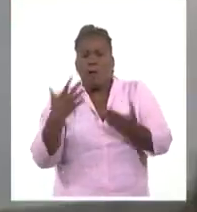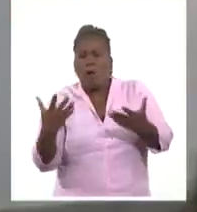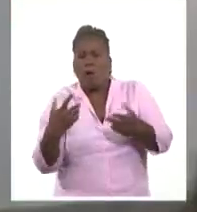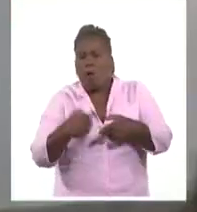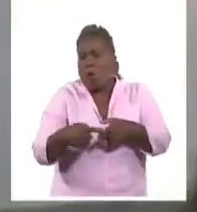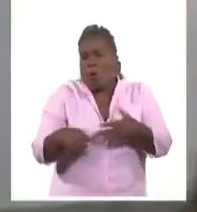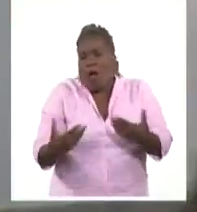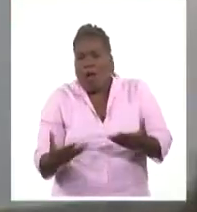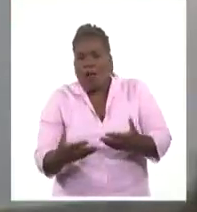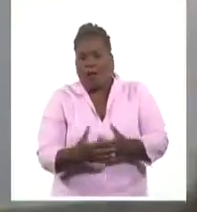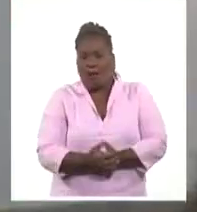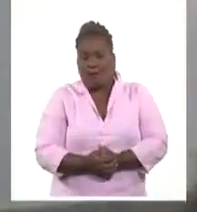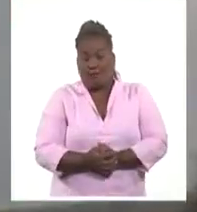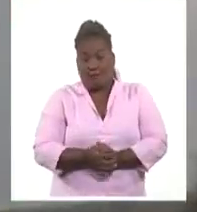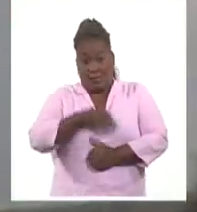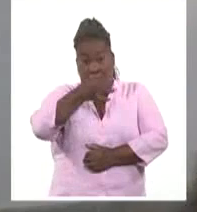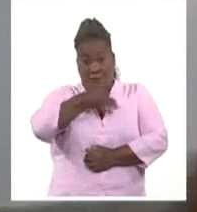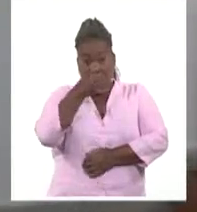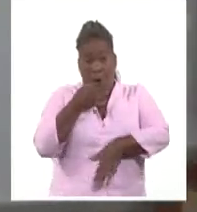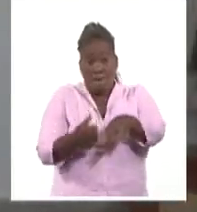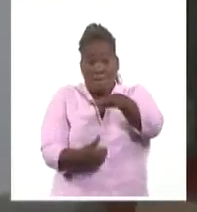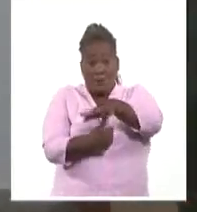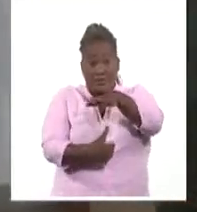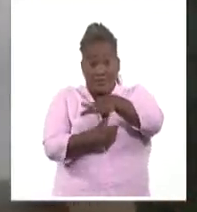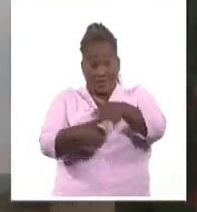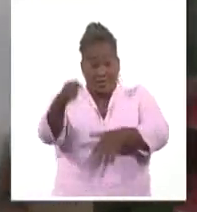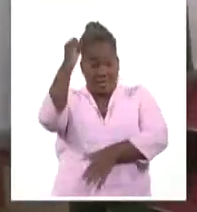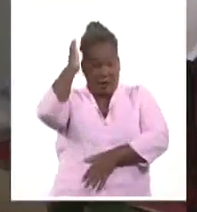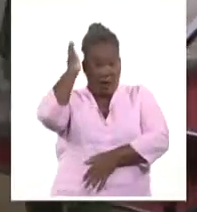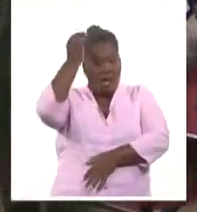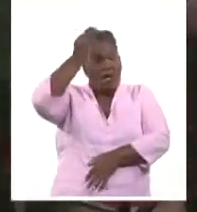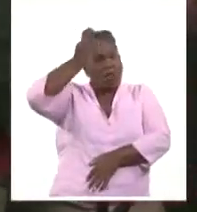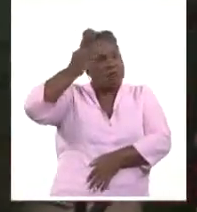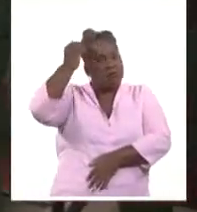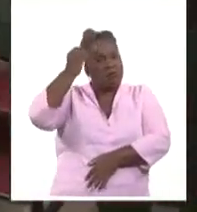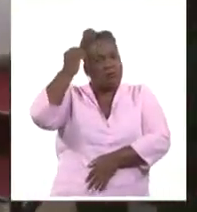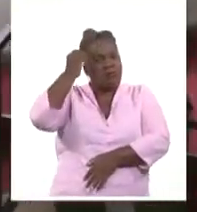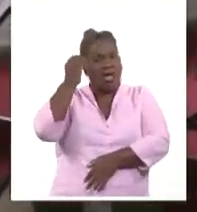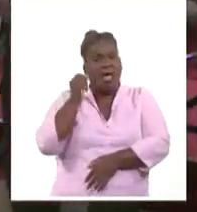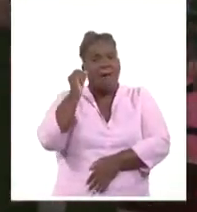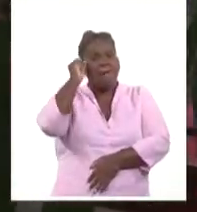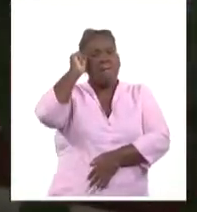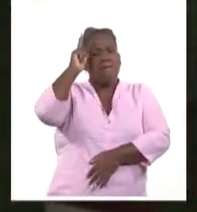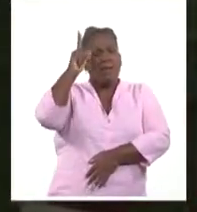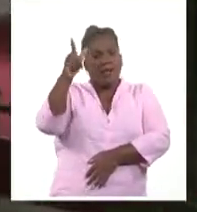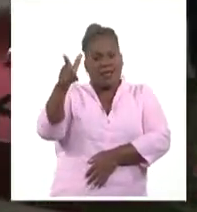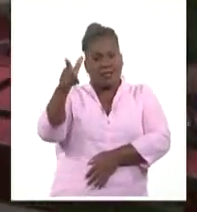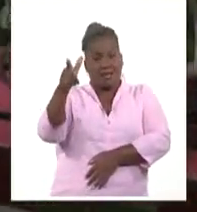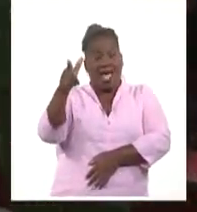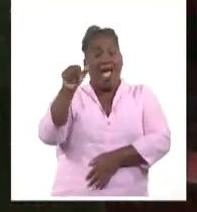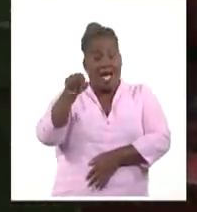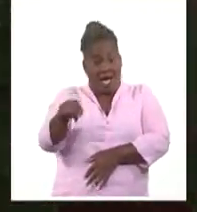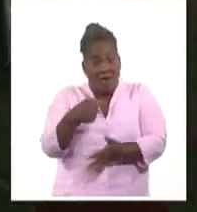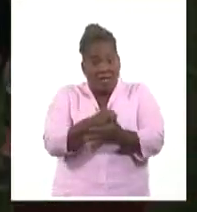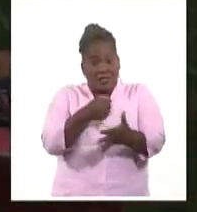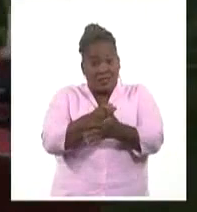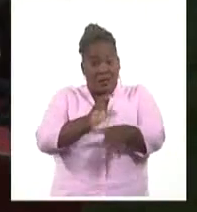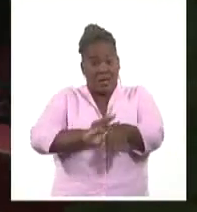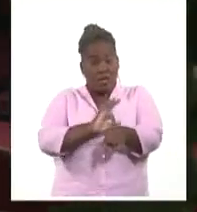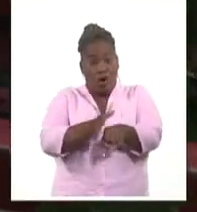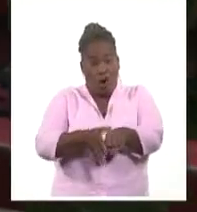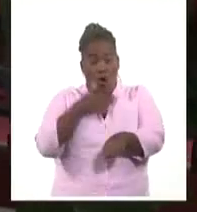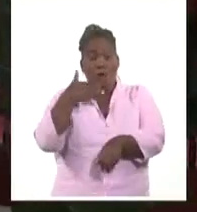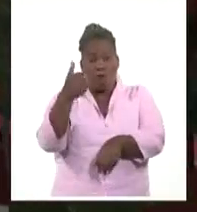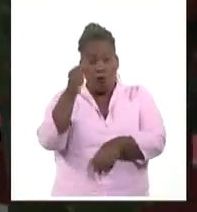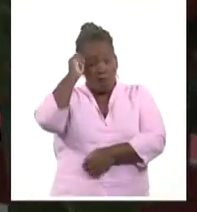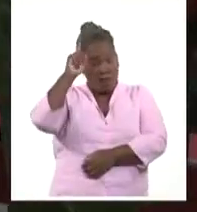contamos. Agregó el presidente que se deben tener en cuenta las experiencias derivadas del enfrentamiento a la COVID para el combate